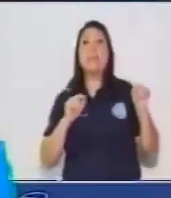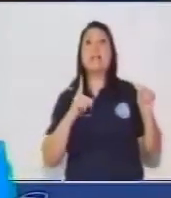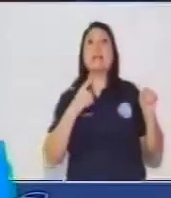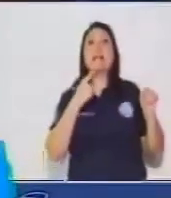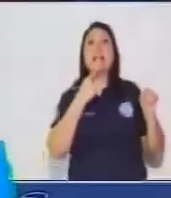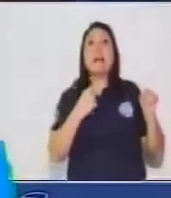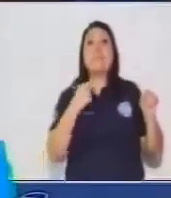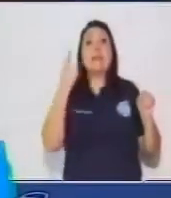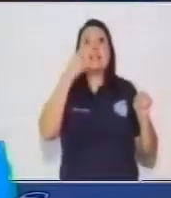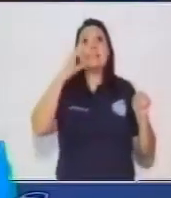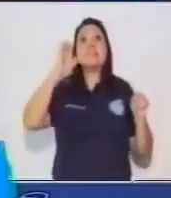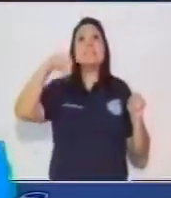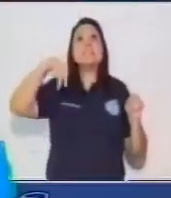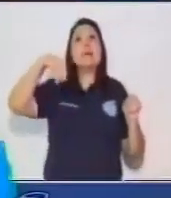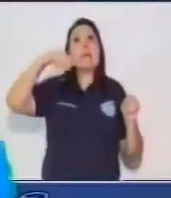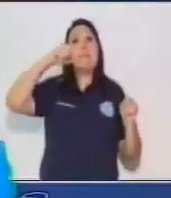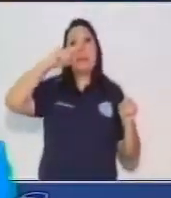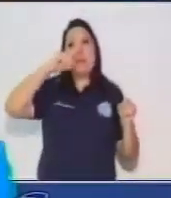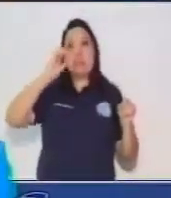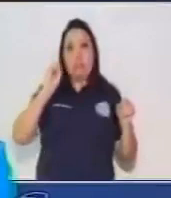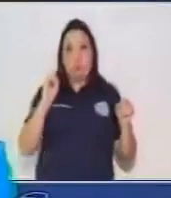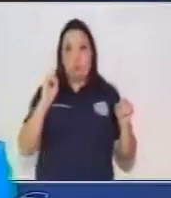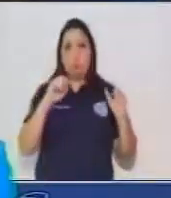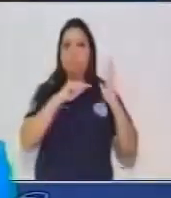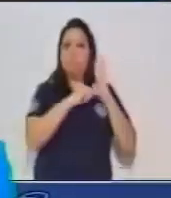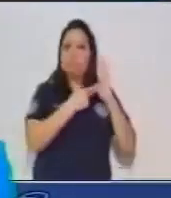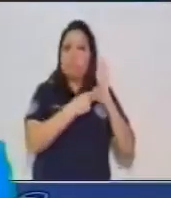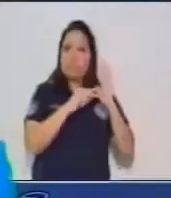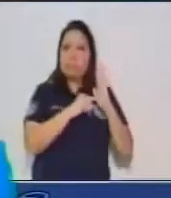llama segmento y los voy a